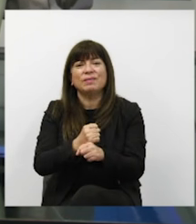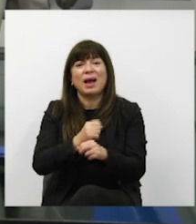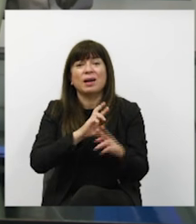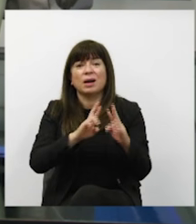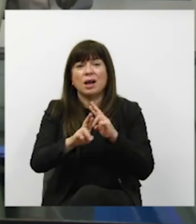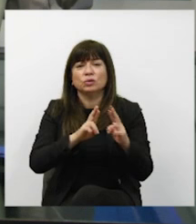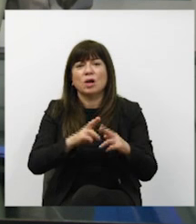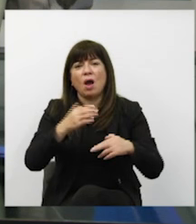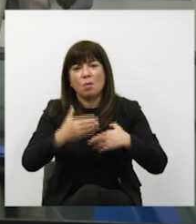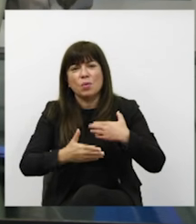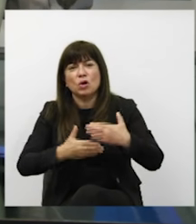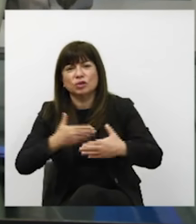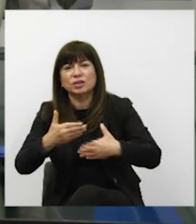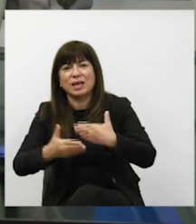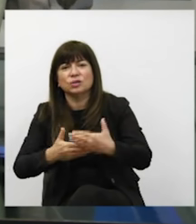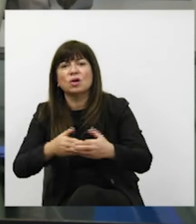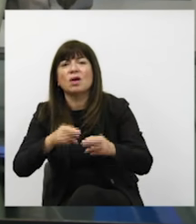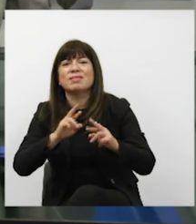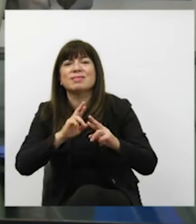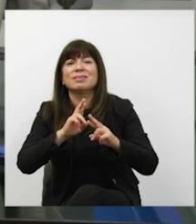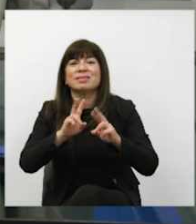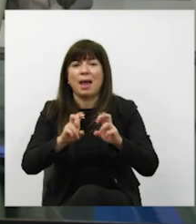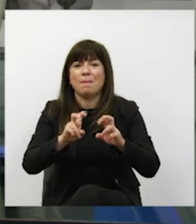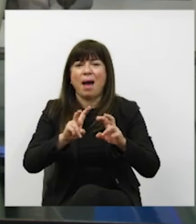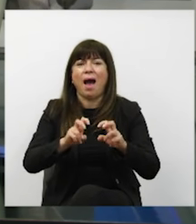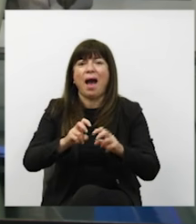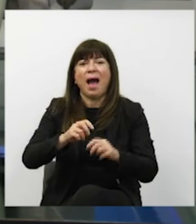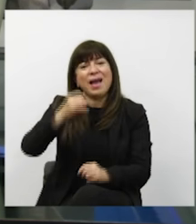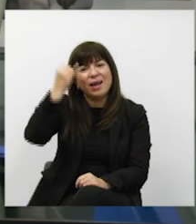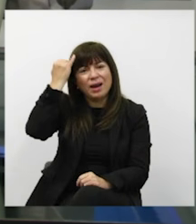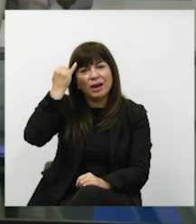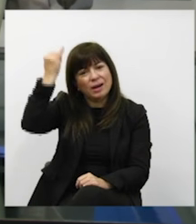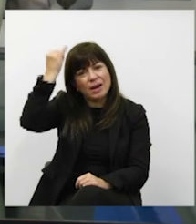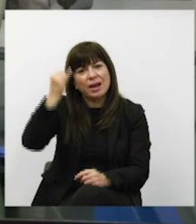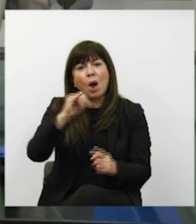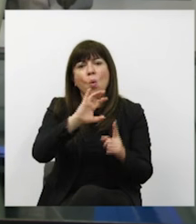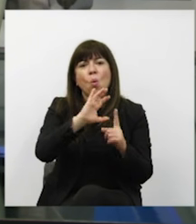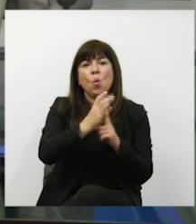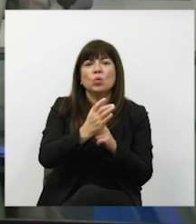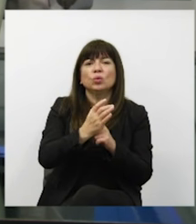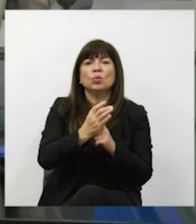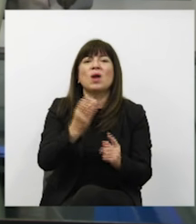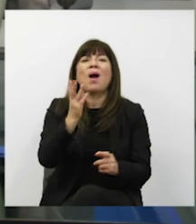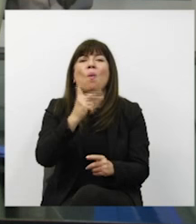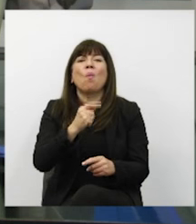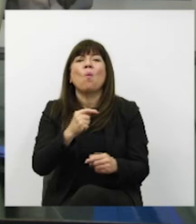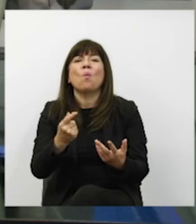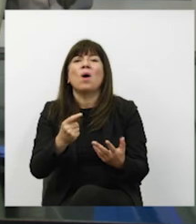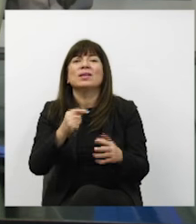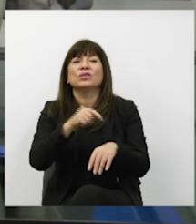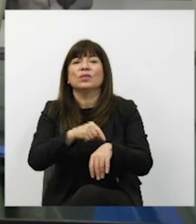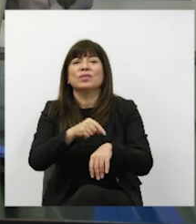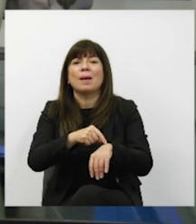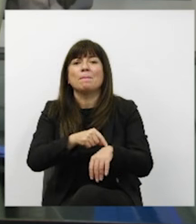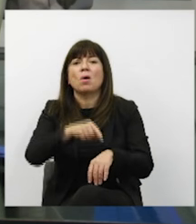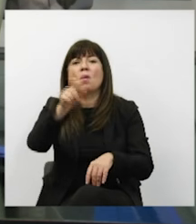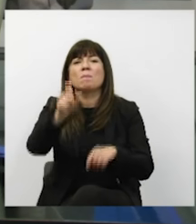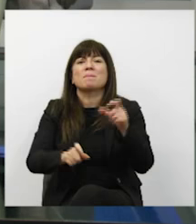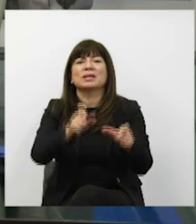procesos, es un tema ingenieril. Y tiene que ver con cultura, tiene que ver con cuánto tiempo se demora la gente